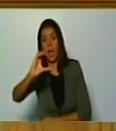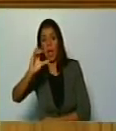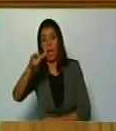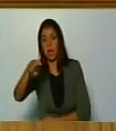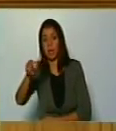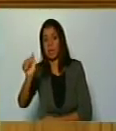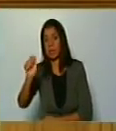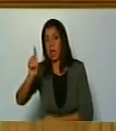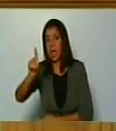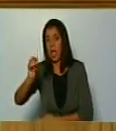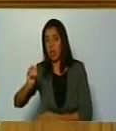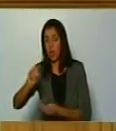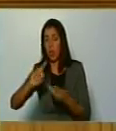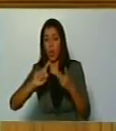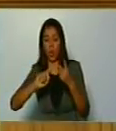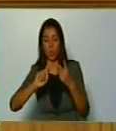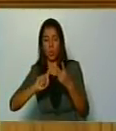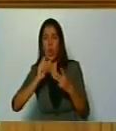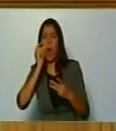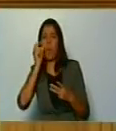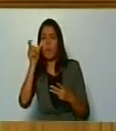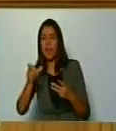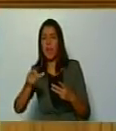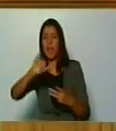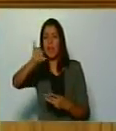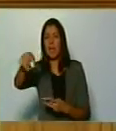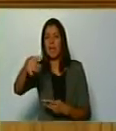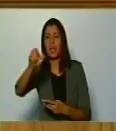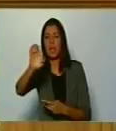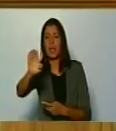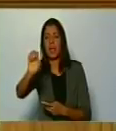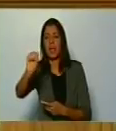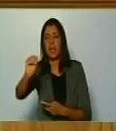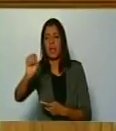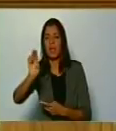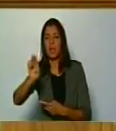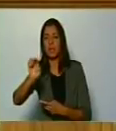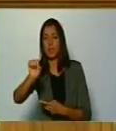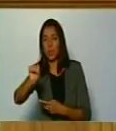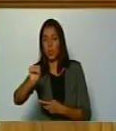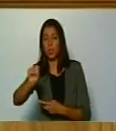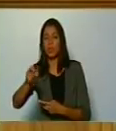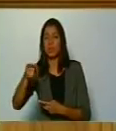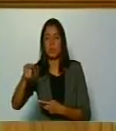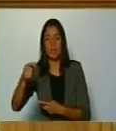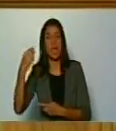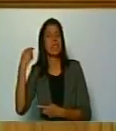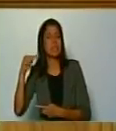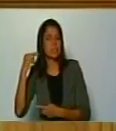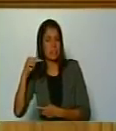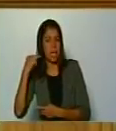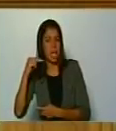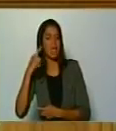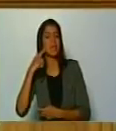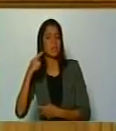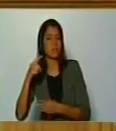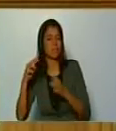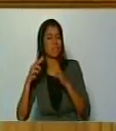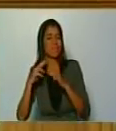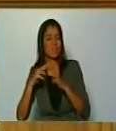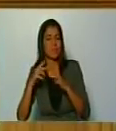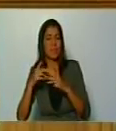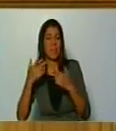Jesús María Casal, hay por allí, no sé si un nieto, un bisnieto de él, que pareciera no siguió